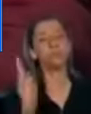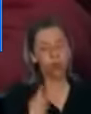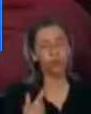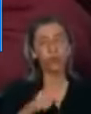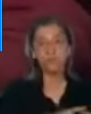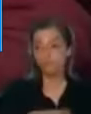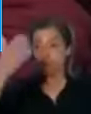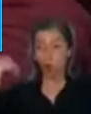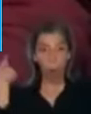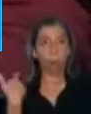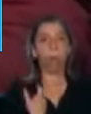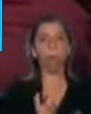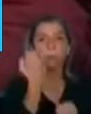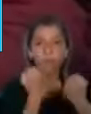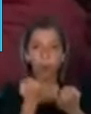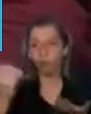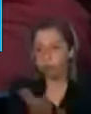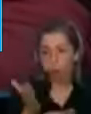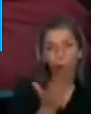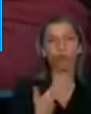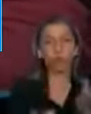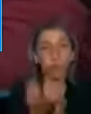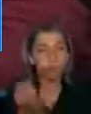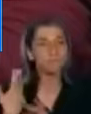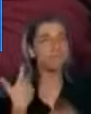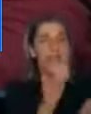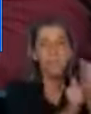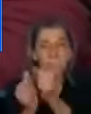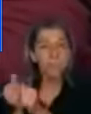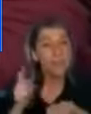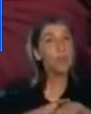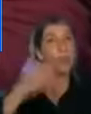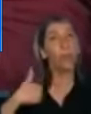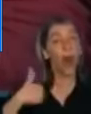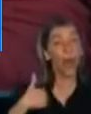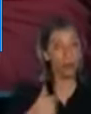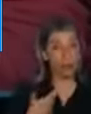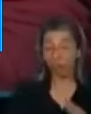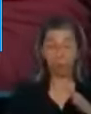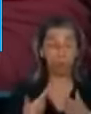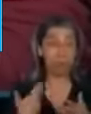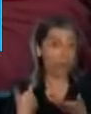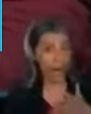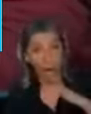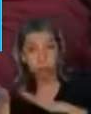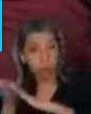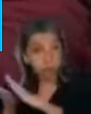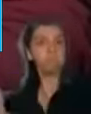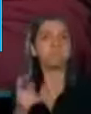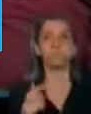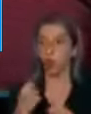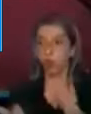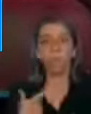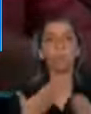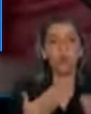digo, que eso tiene que ver con un mensaje de cansancio, de hastío, de que entendemos que la solución los argentinos no pasa a